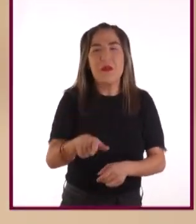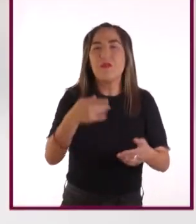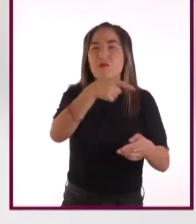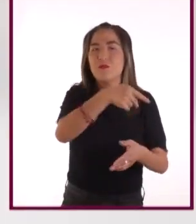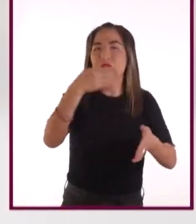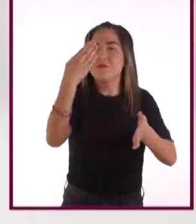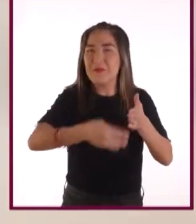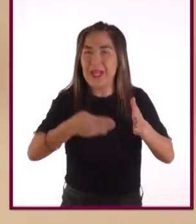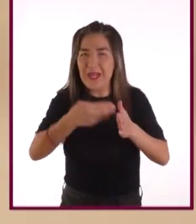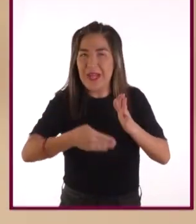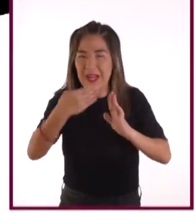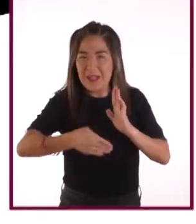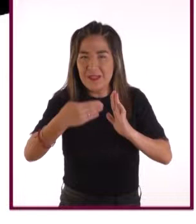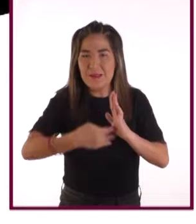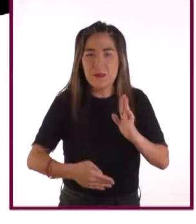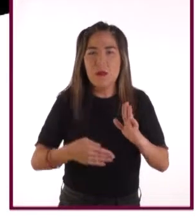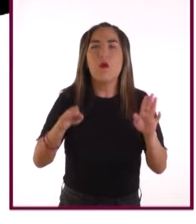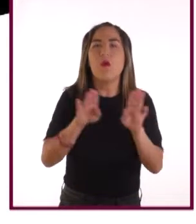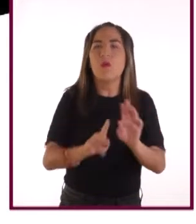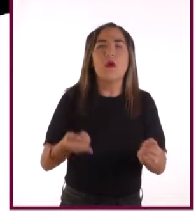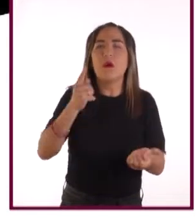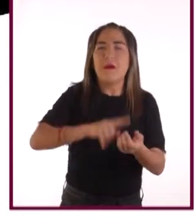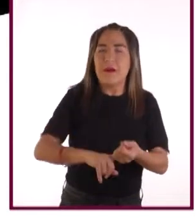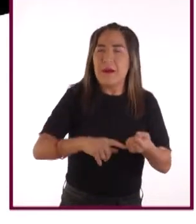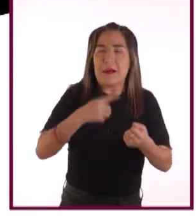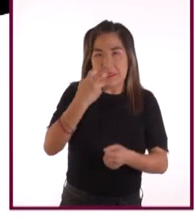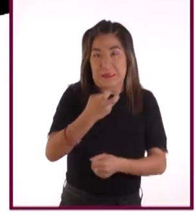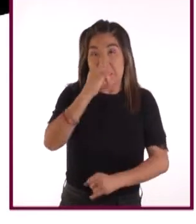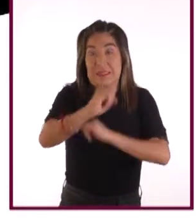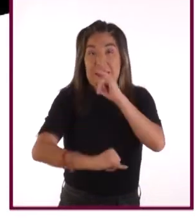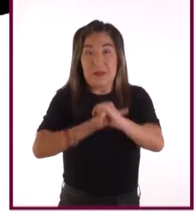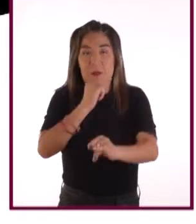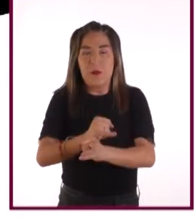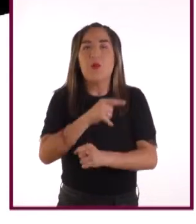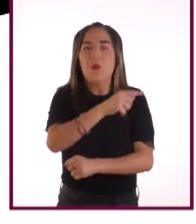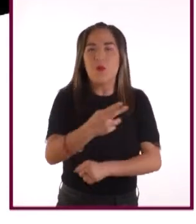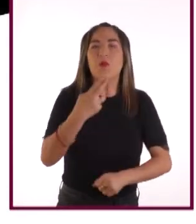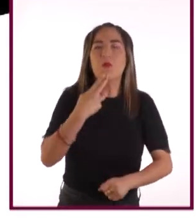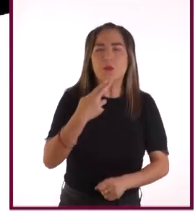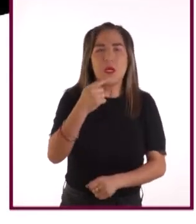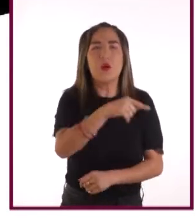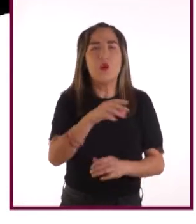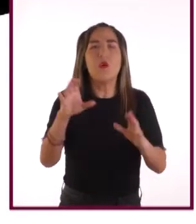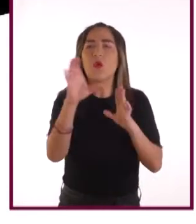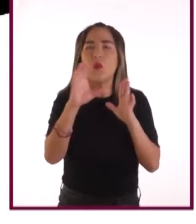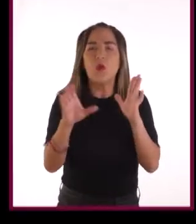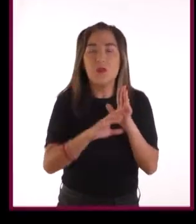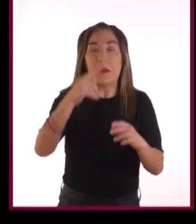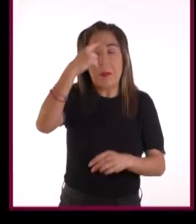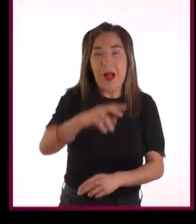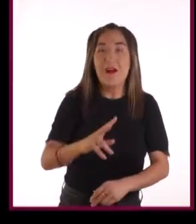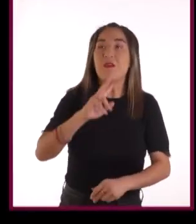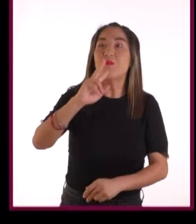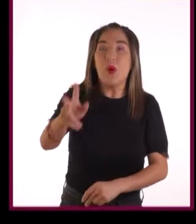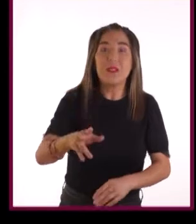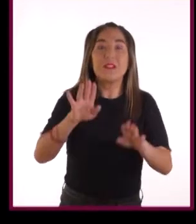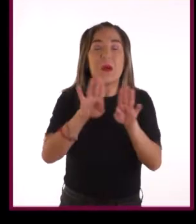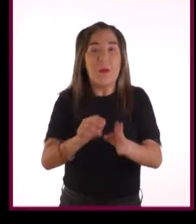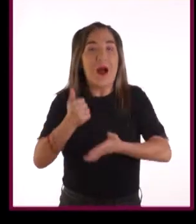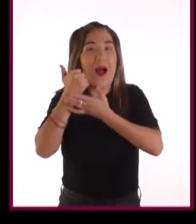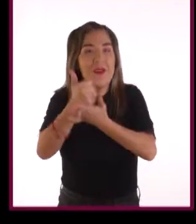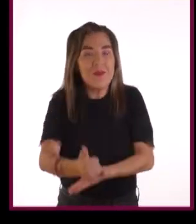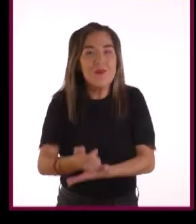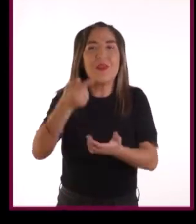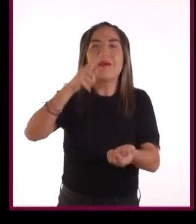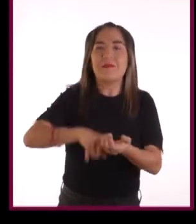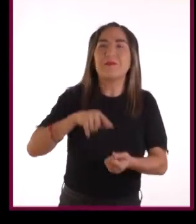en forma mecánica. Reconocido y adoptado internacionalmente, este código ha sido la voz de auxilio de la